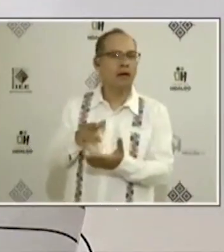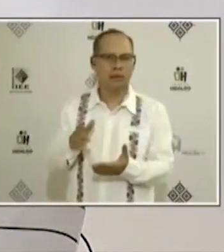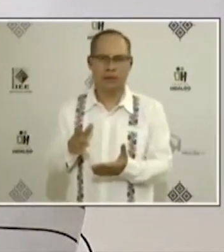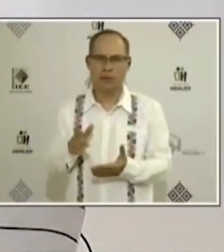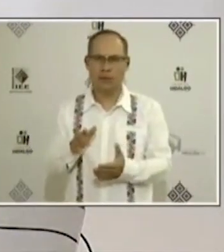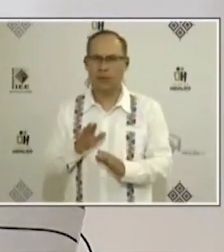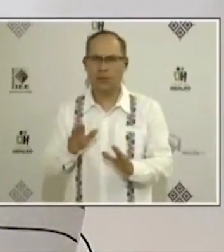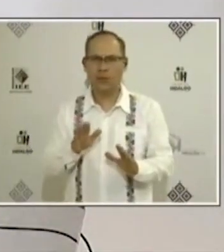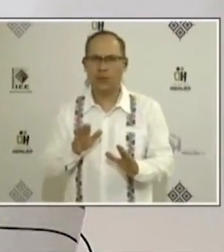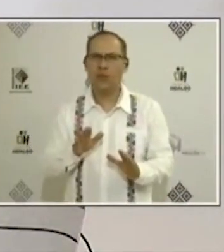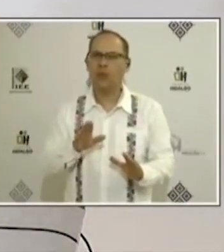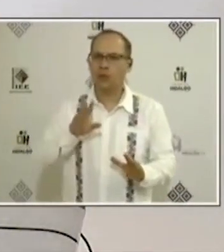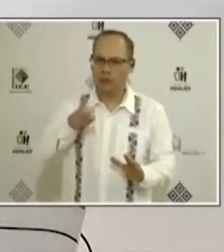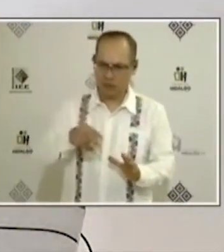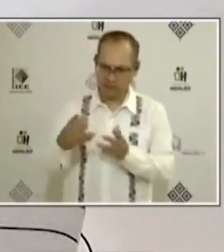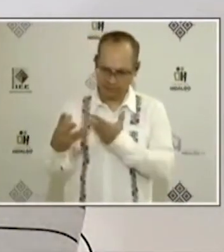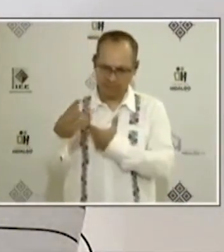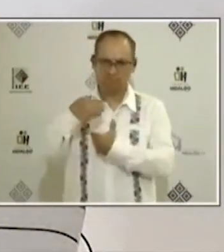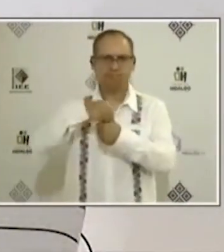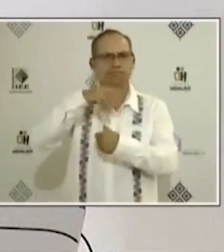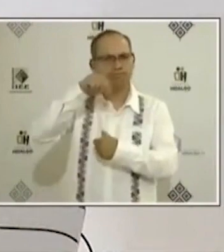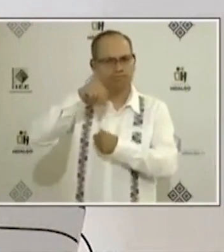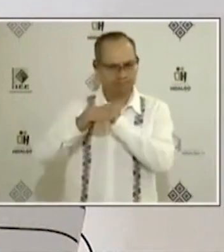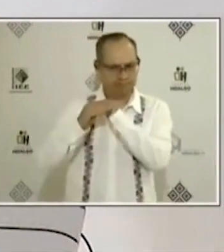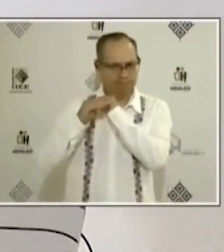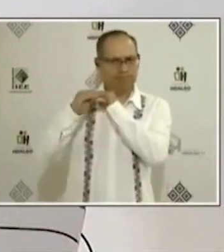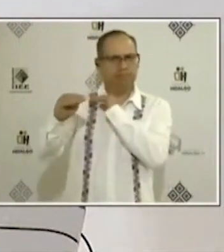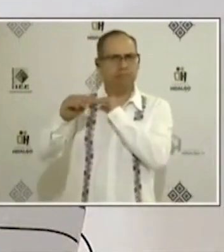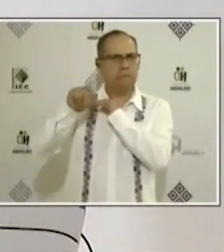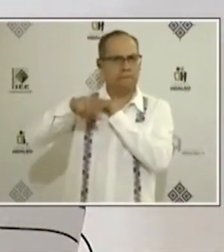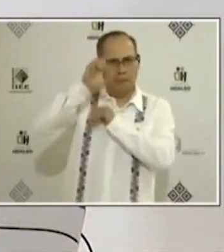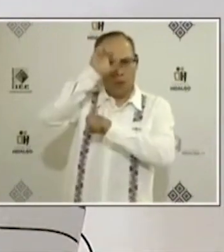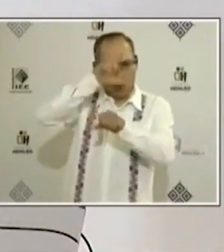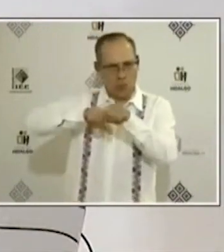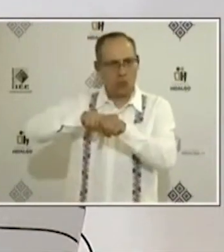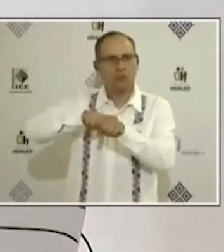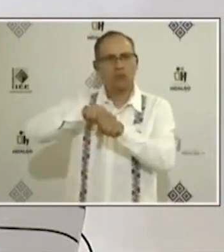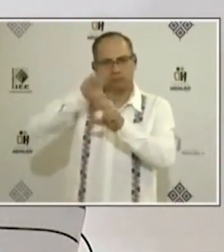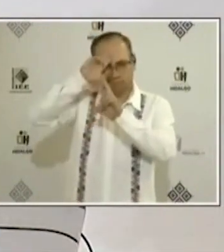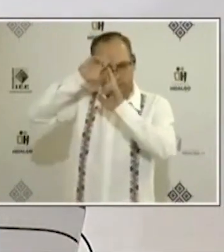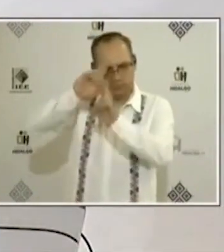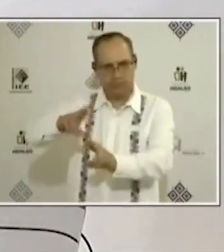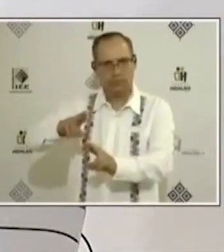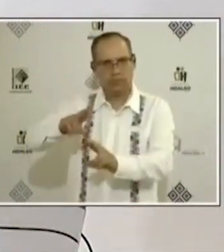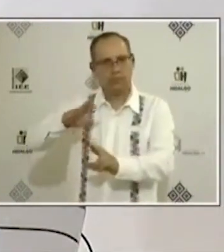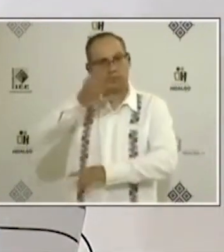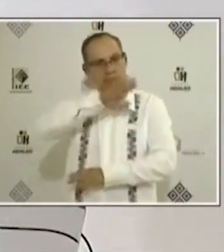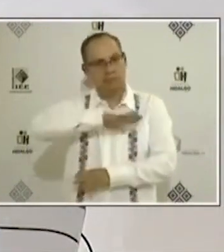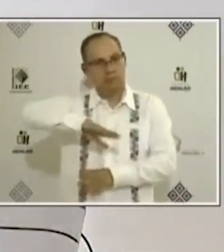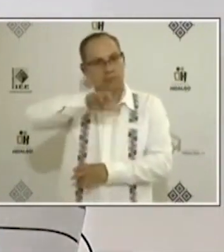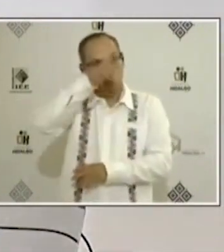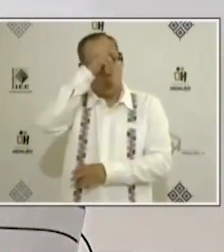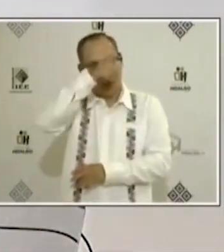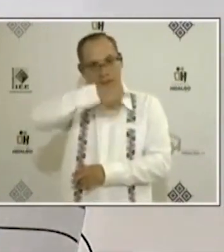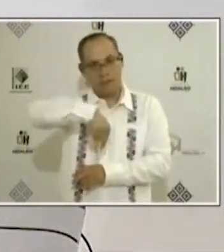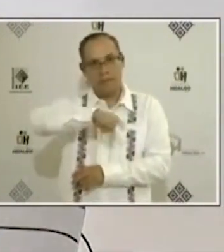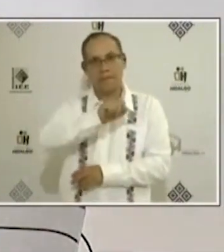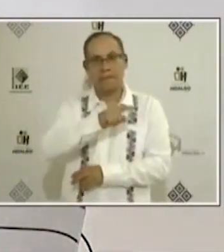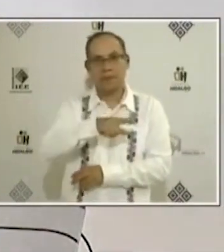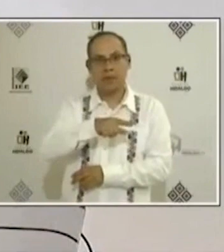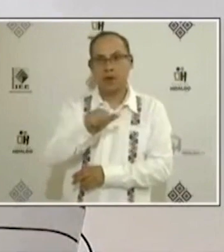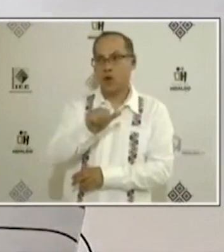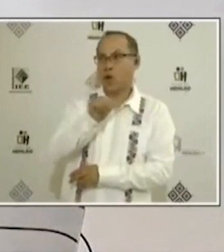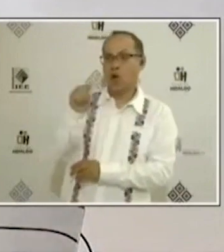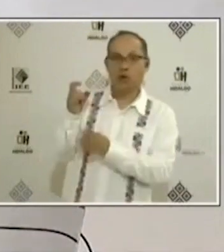verdadera integración, un respeto a esa cultura, tanto en la Huasteca como en la Otomí Tepegua, como en el Valle del Mezquital, con